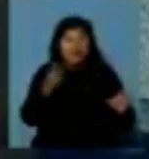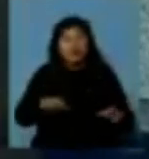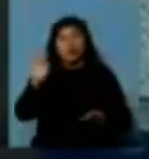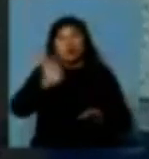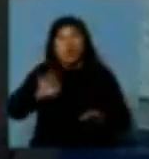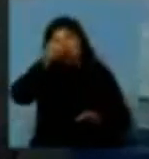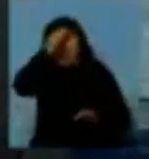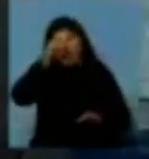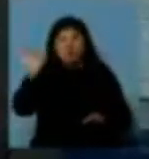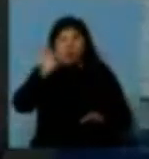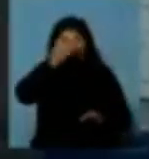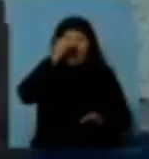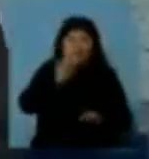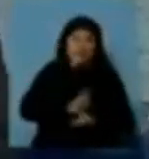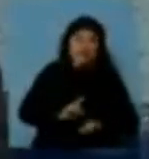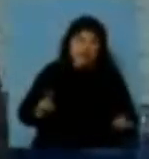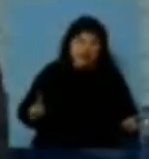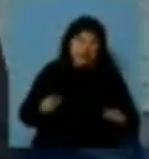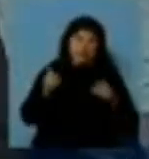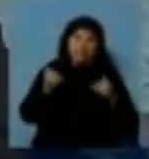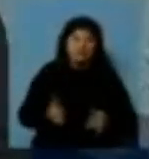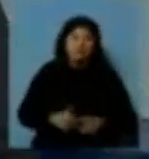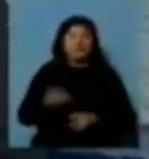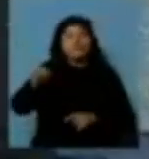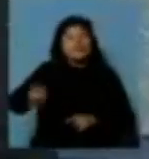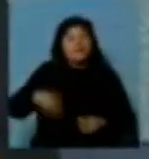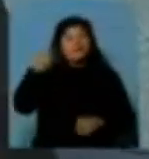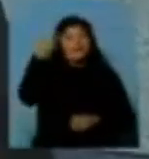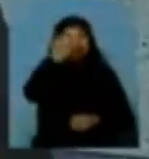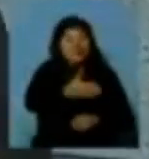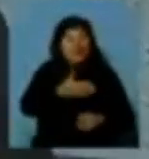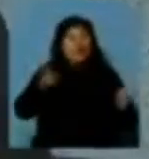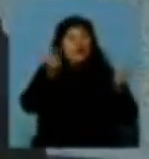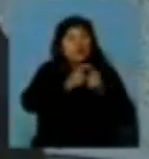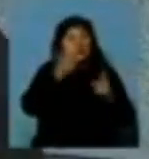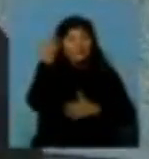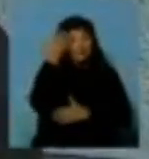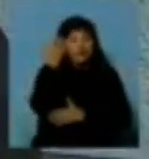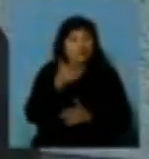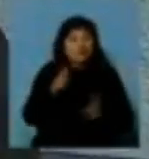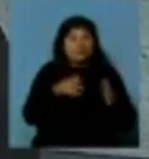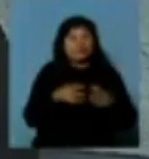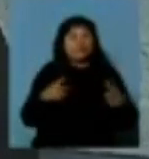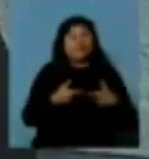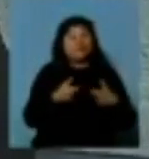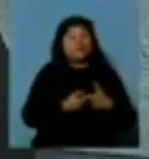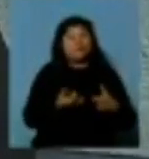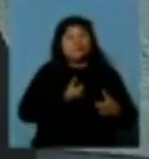la próxima audiencia? La audiencia estoy llevando ahora empresas por empresa,